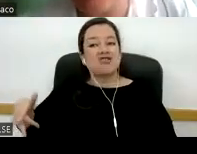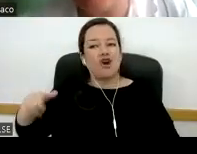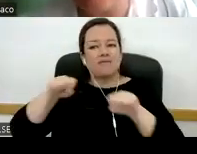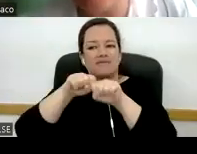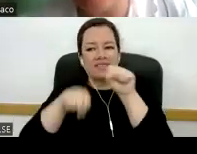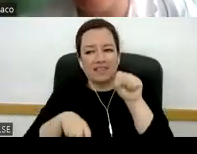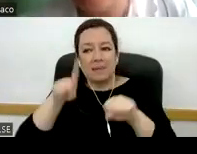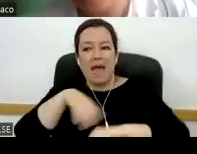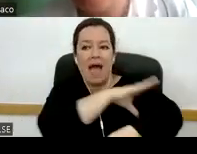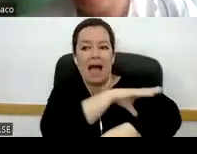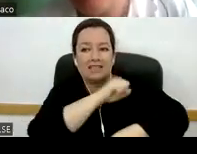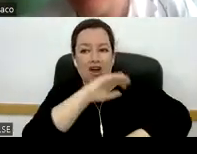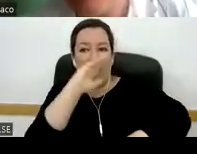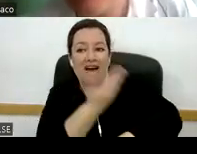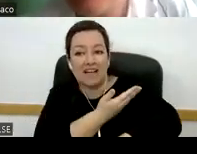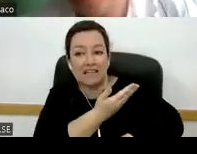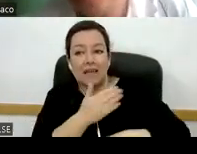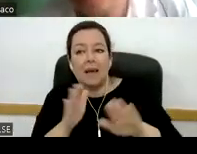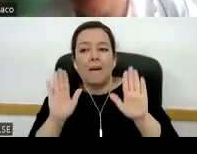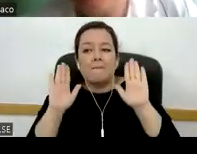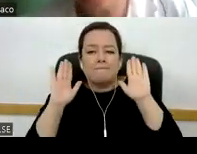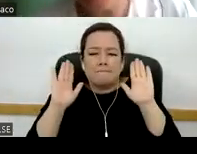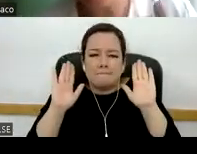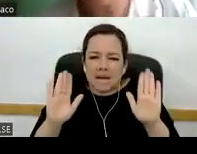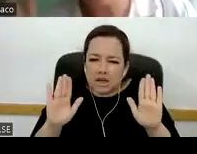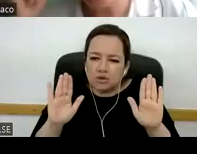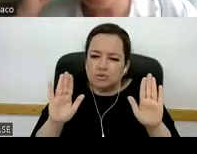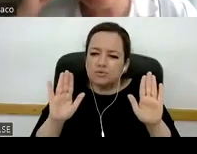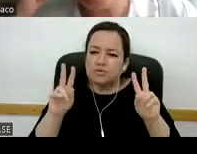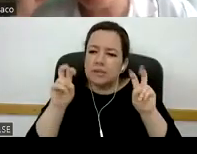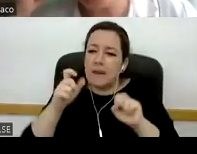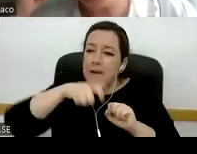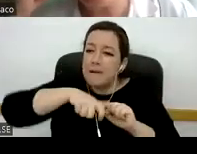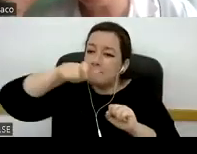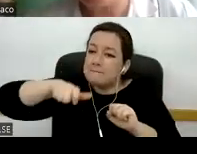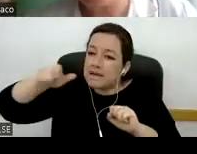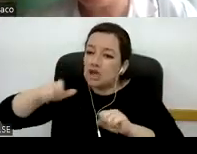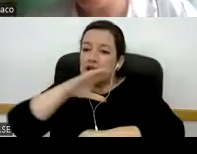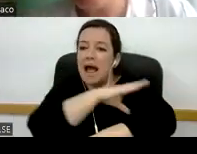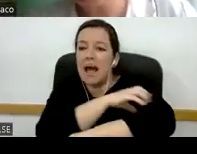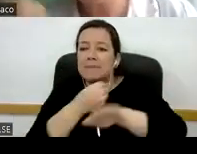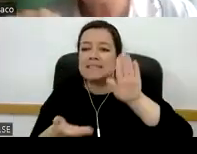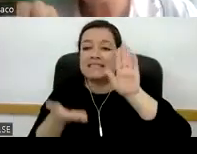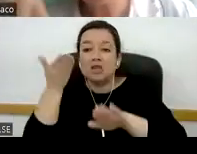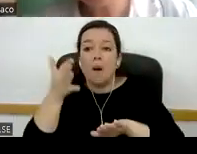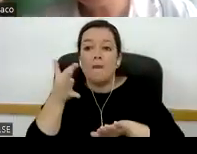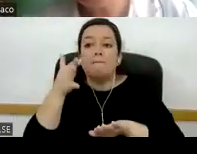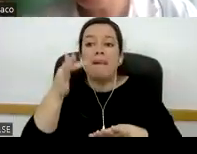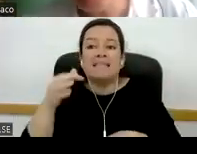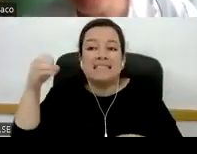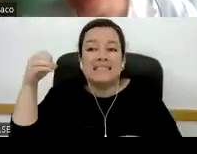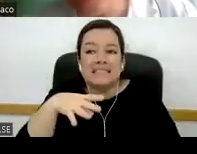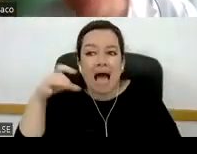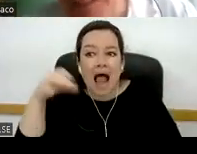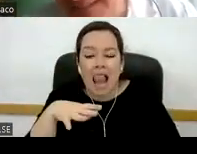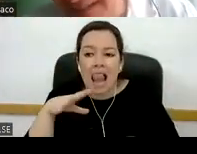también sobre la tensión arterial. Pero hay los denominados pacientes hipertensos sal sensible, que